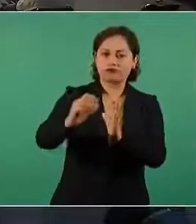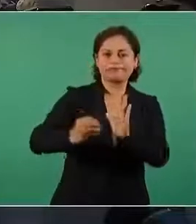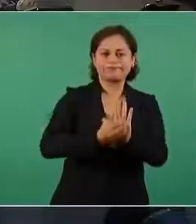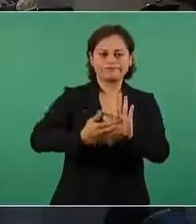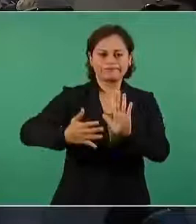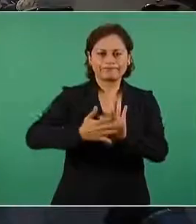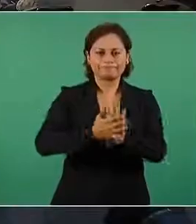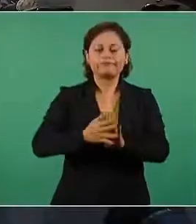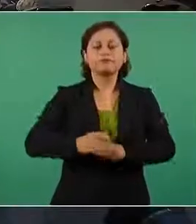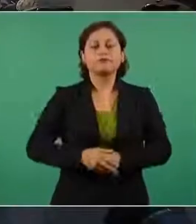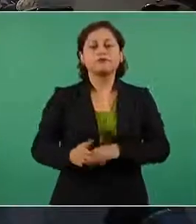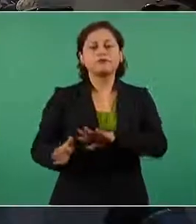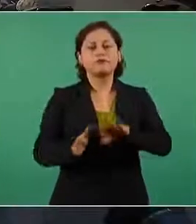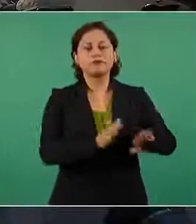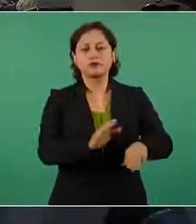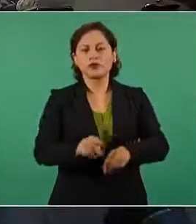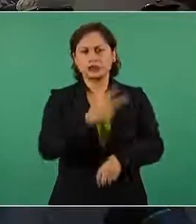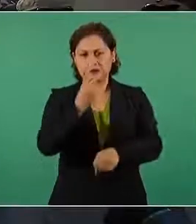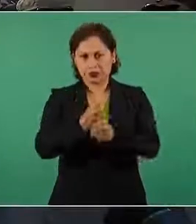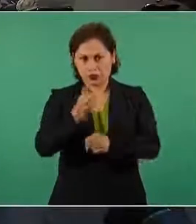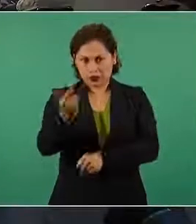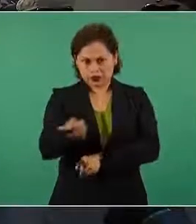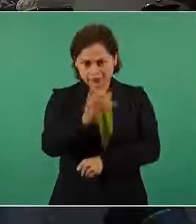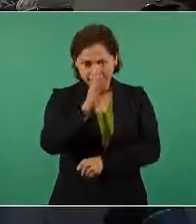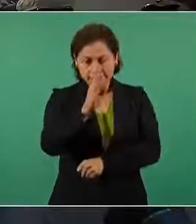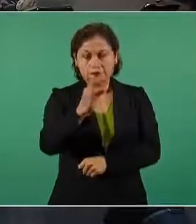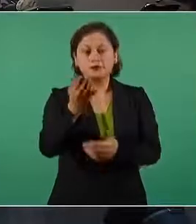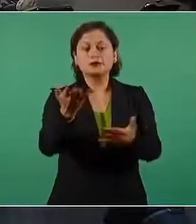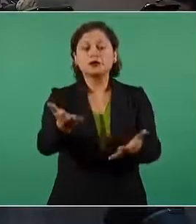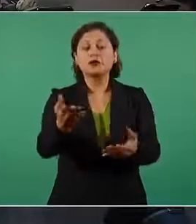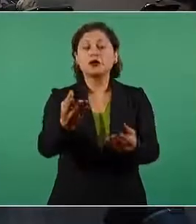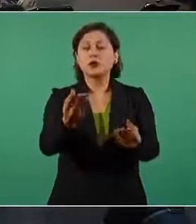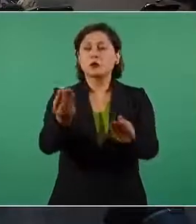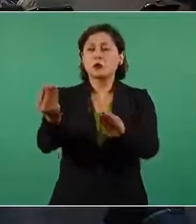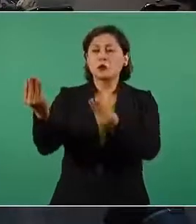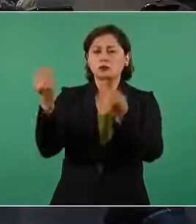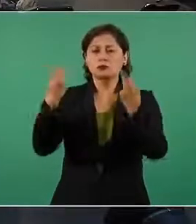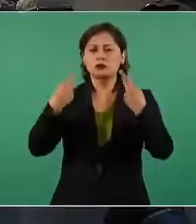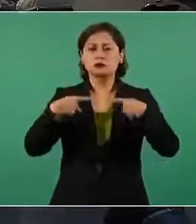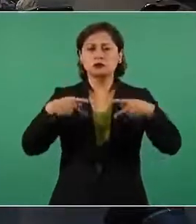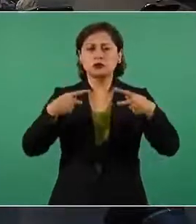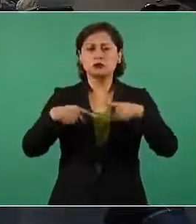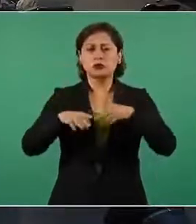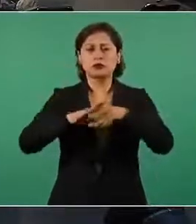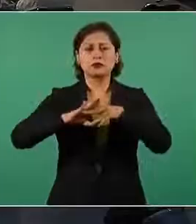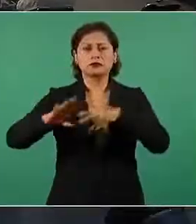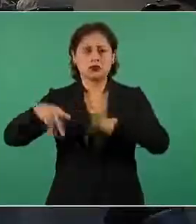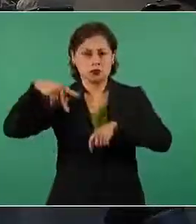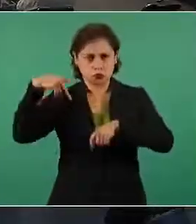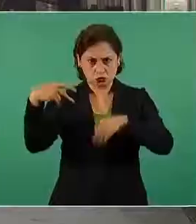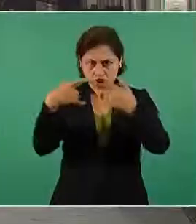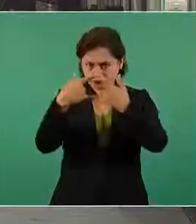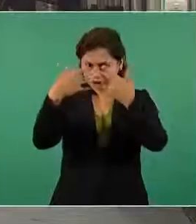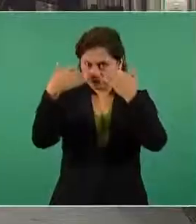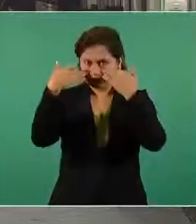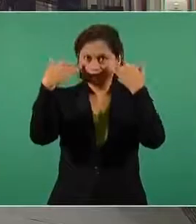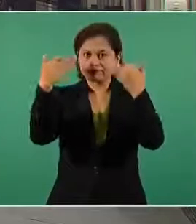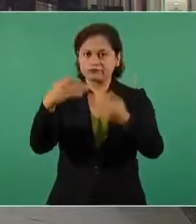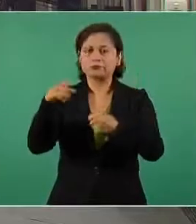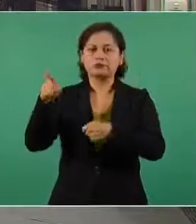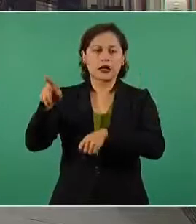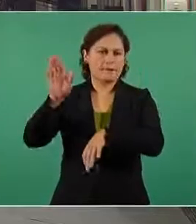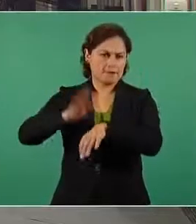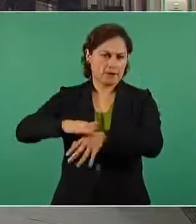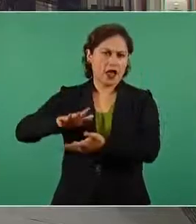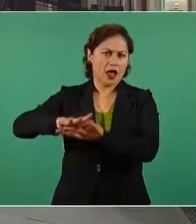En una segunda pregunta, presidente. Decenas de testimonios de migrantes, principalmente de Centroamérica, hablan